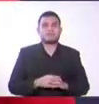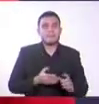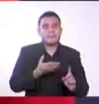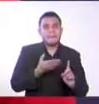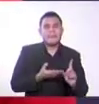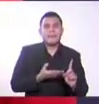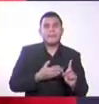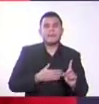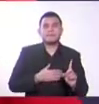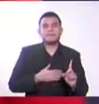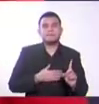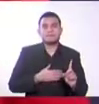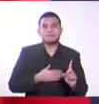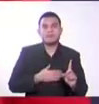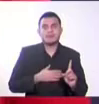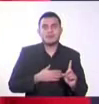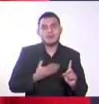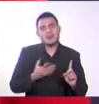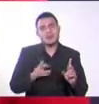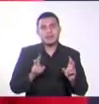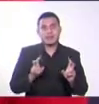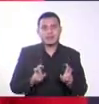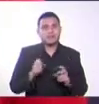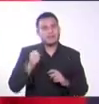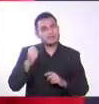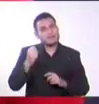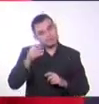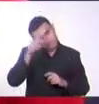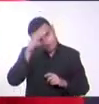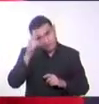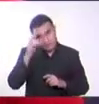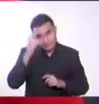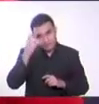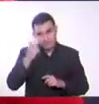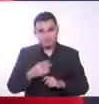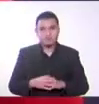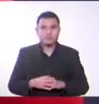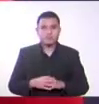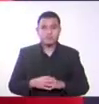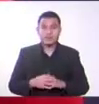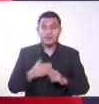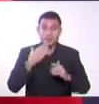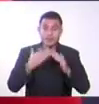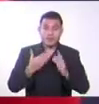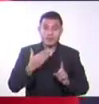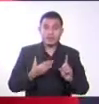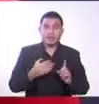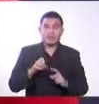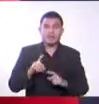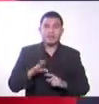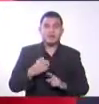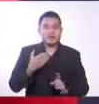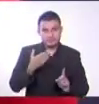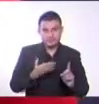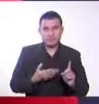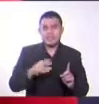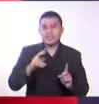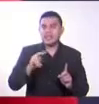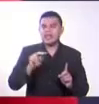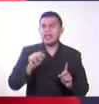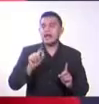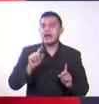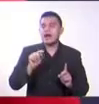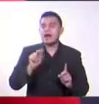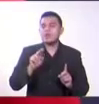personas, hay componentes importantes, ¿verdad? Y como me mencionas, Edward, hay una persona natural. ¿Quién es la persona